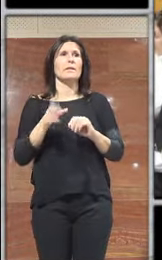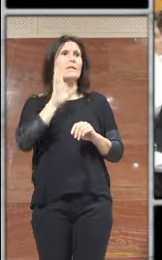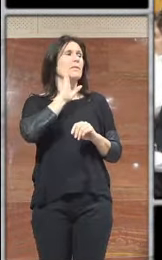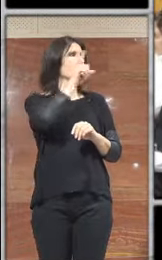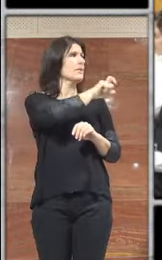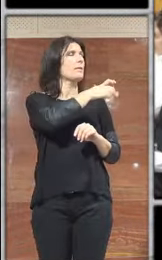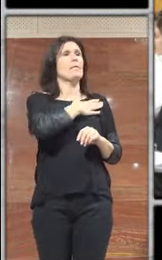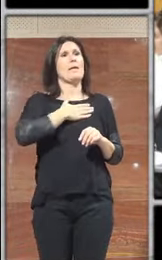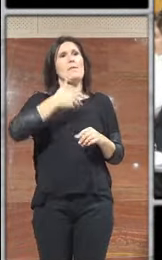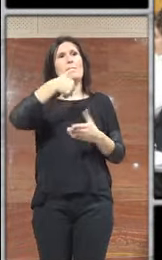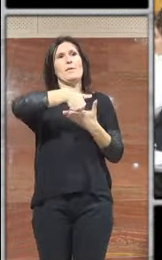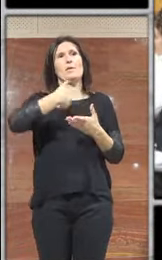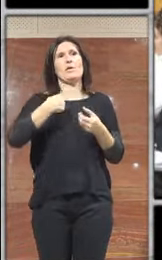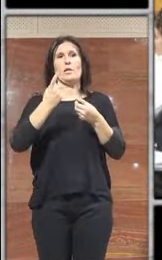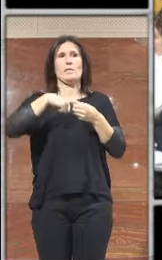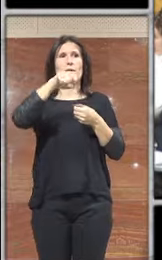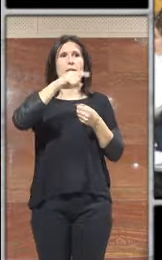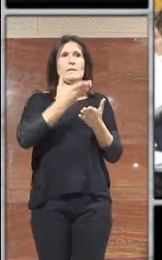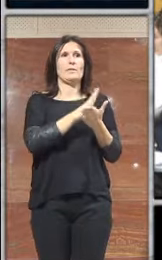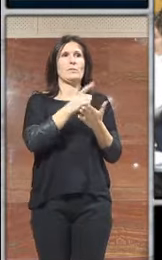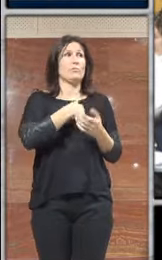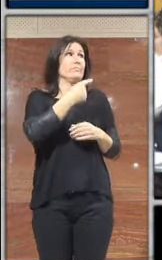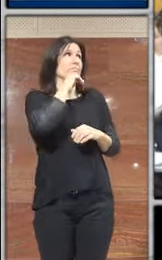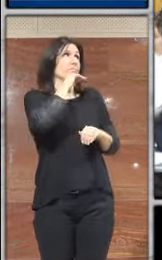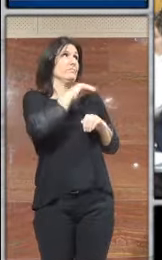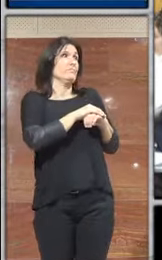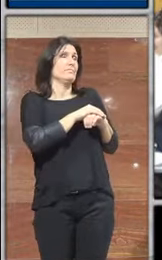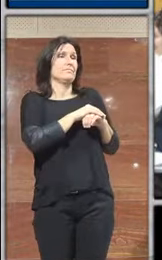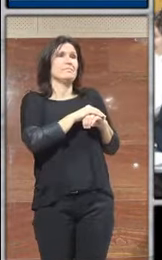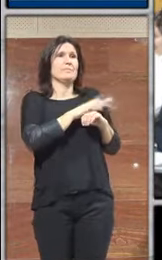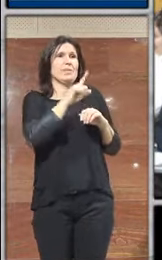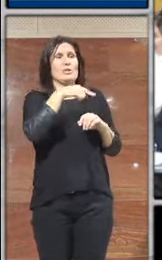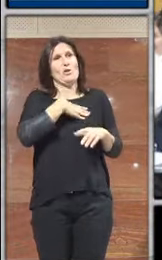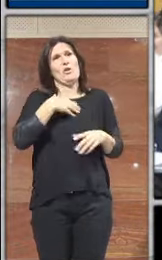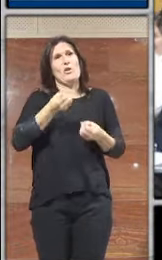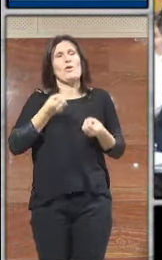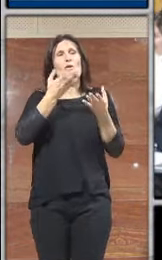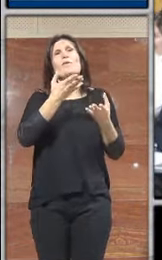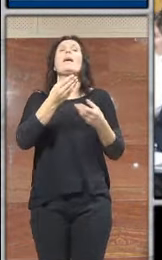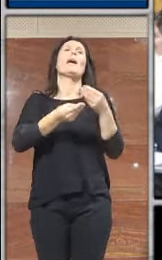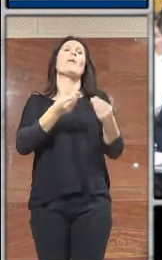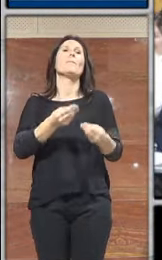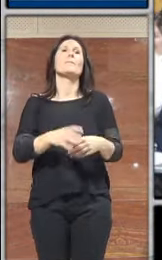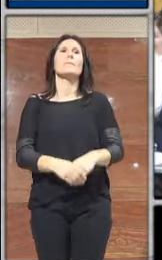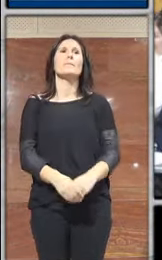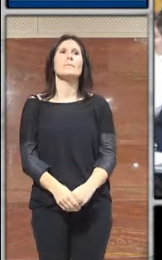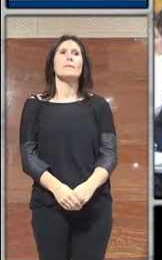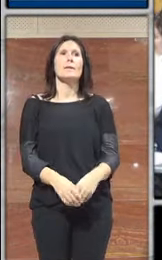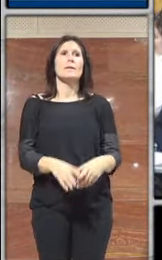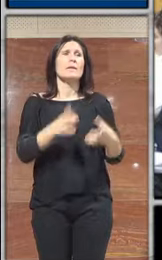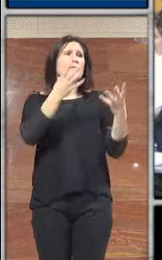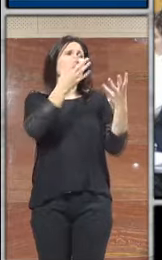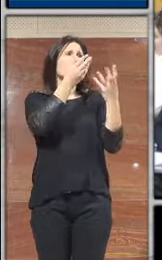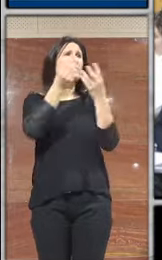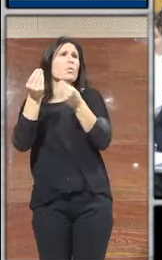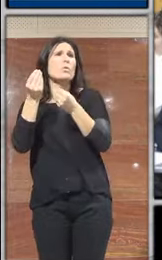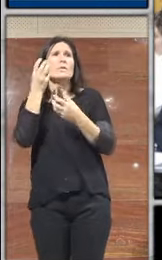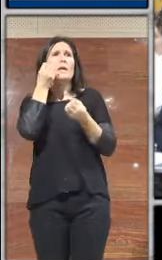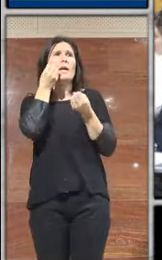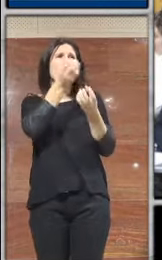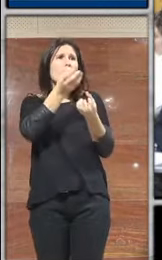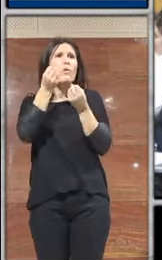interviniese en esta parte y yo, como soy una manda, pues lo primero que hago. Bueno, es mucha información, entonces